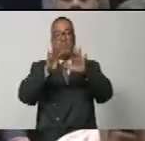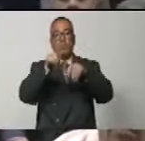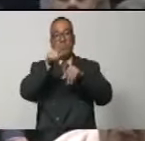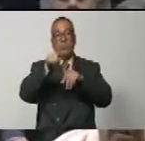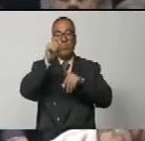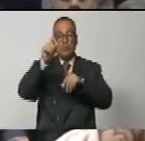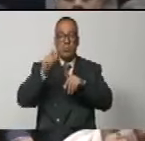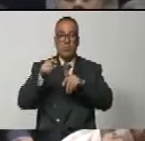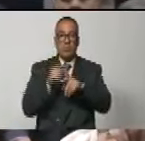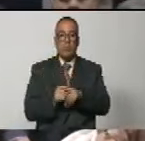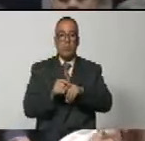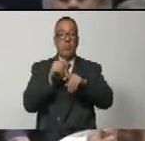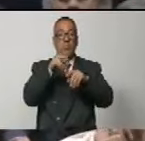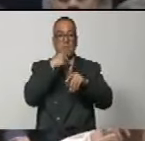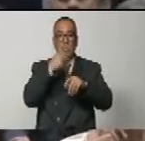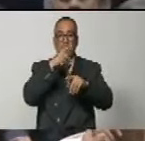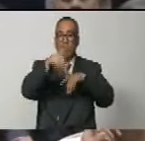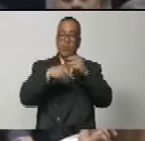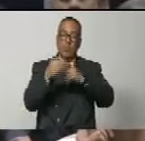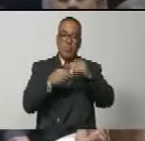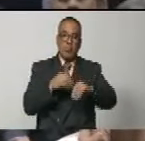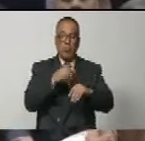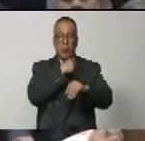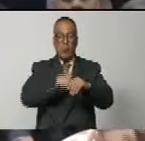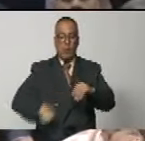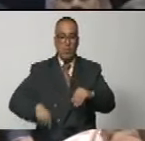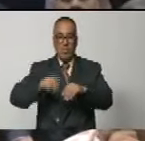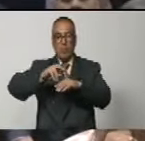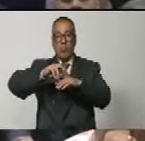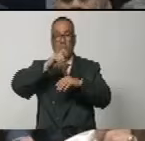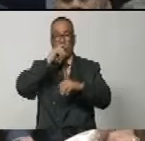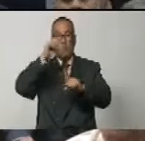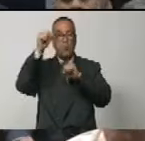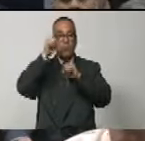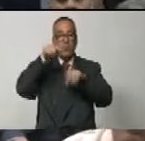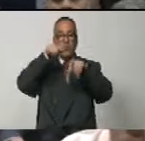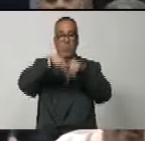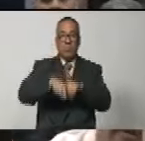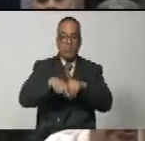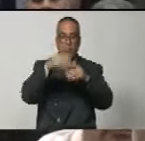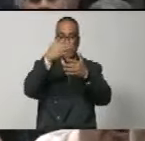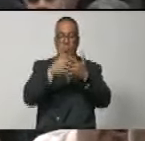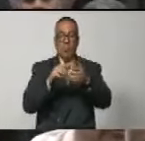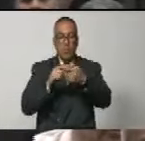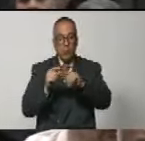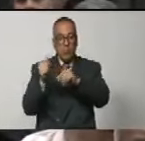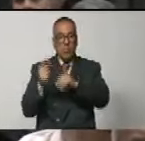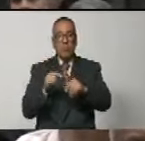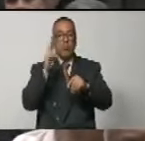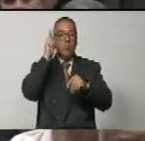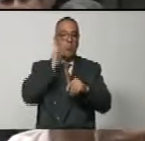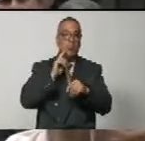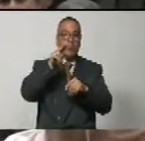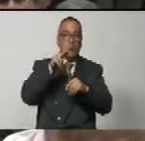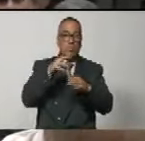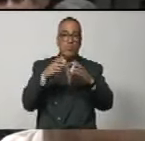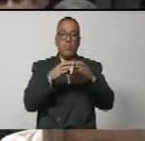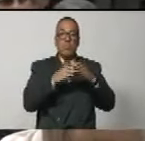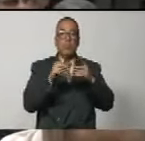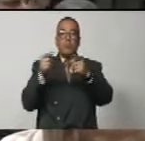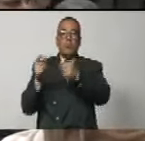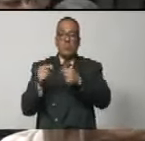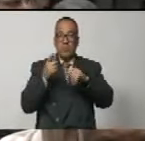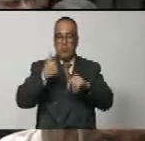distintas políticas que viene implementando el presidente Nicolás Maduro dentro de la agenda económica bolivariana, con el equipo